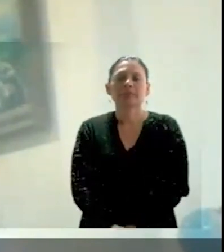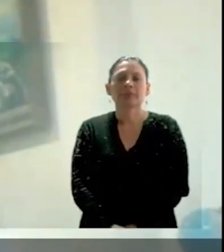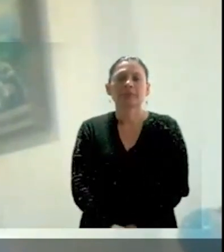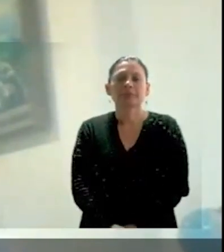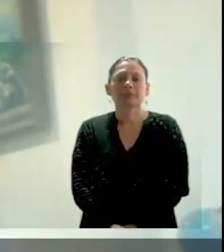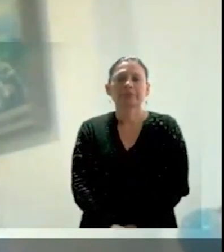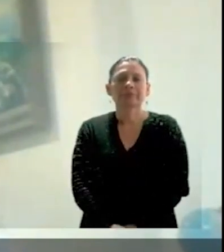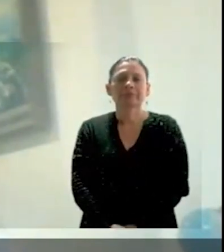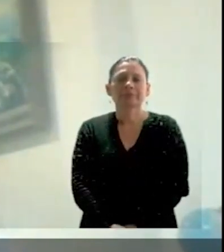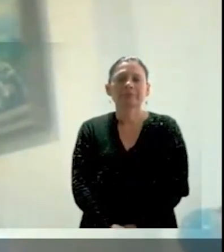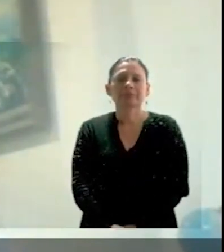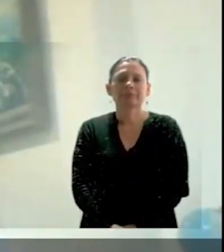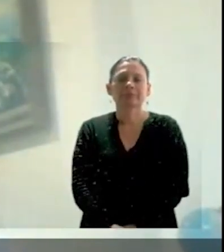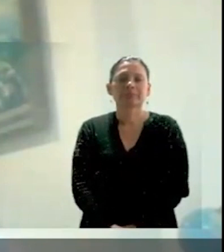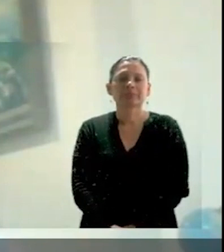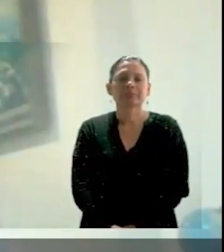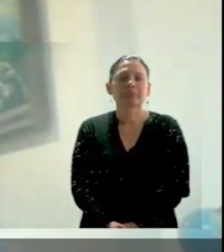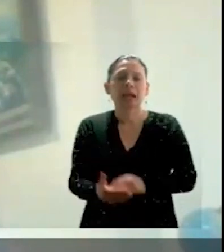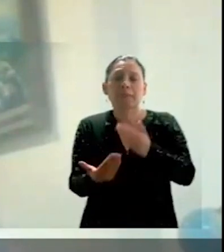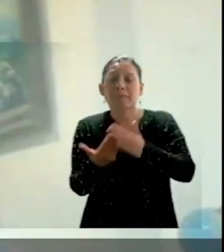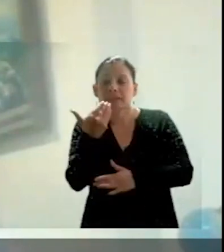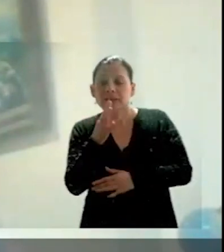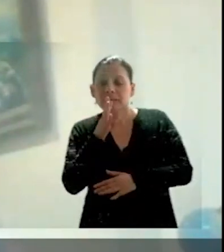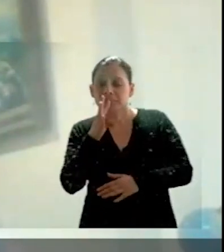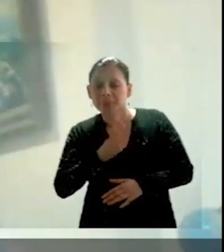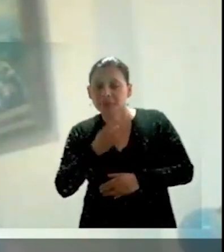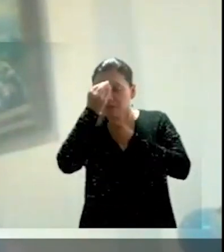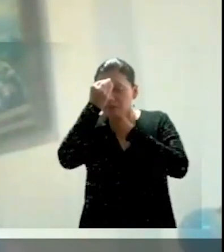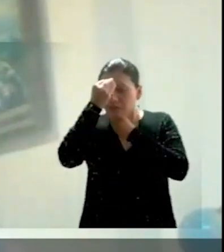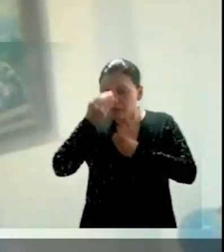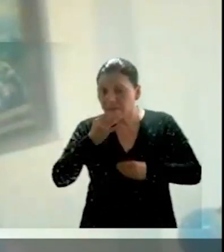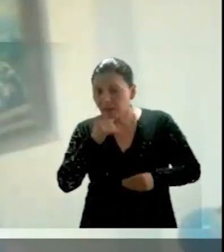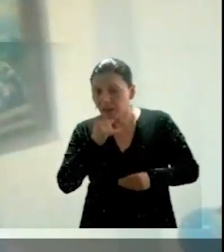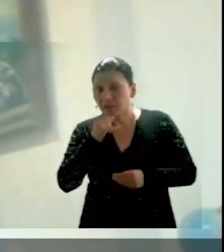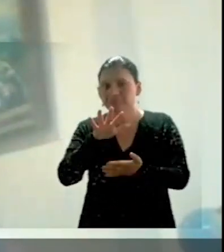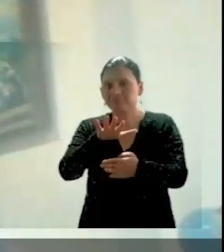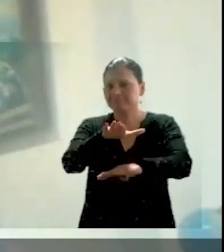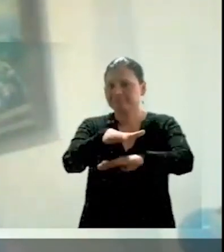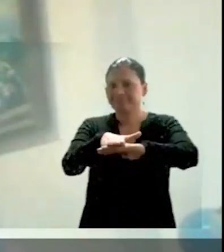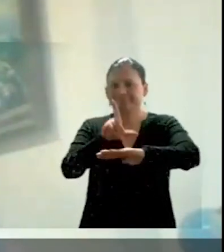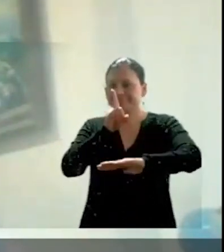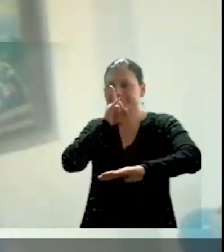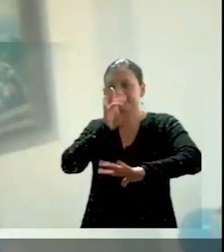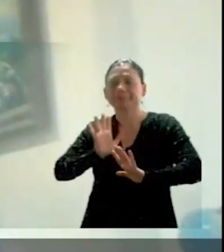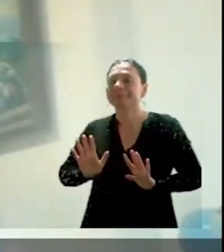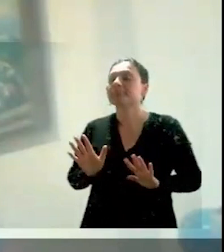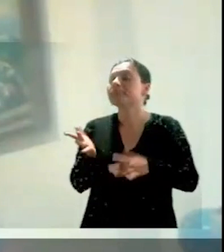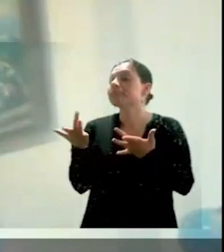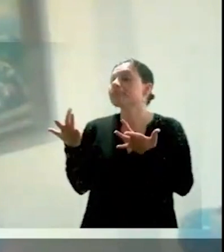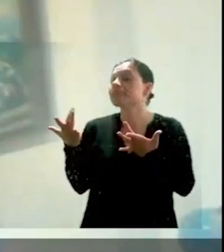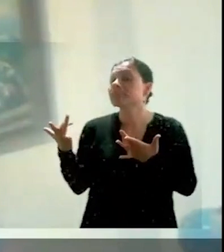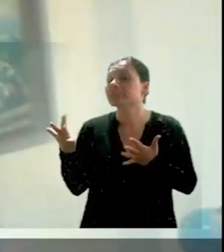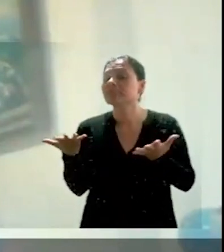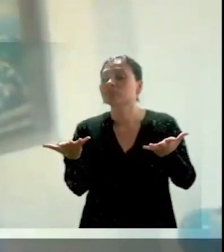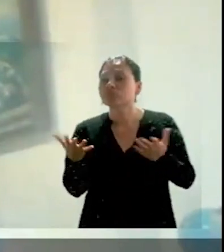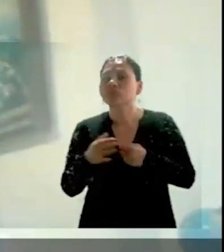no iniciar desacatos y no advertir que va a haber desacatos, sino